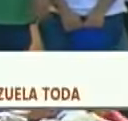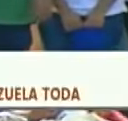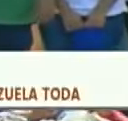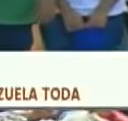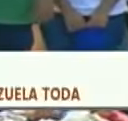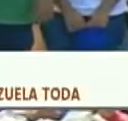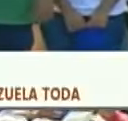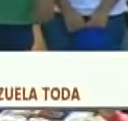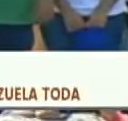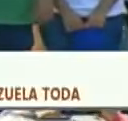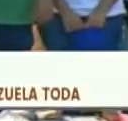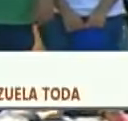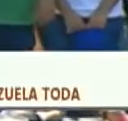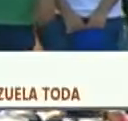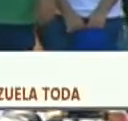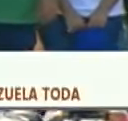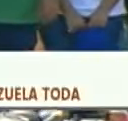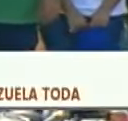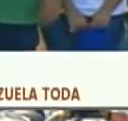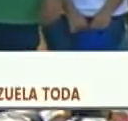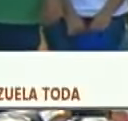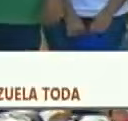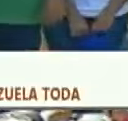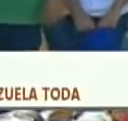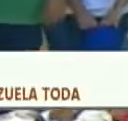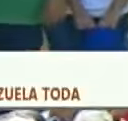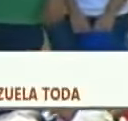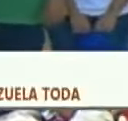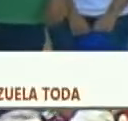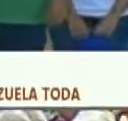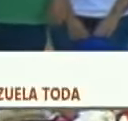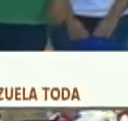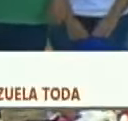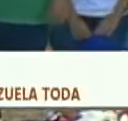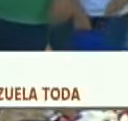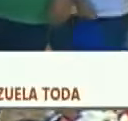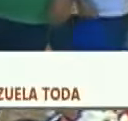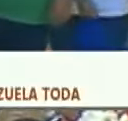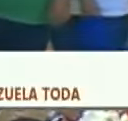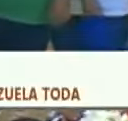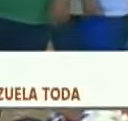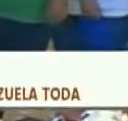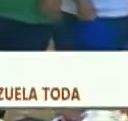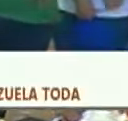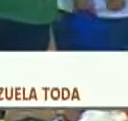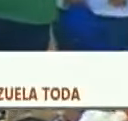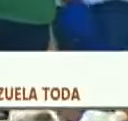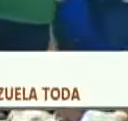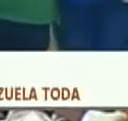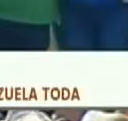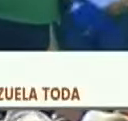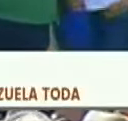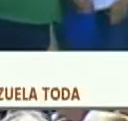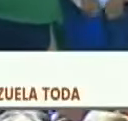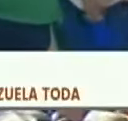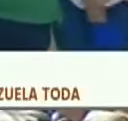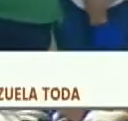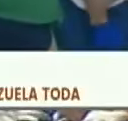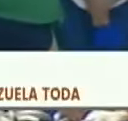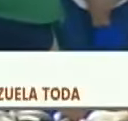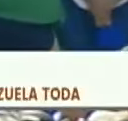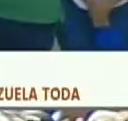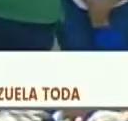marcha donde han participado los distintos sectores que hacen vida acá en el Estado, las fuerzas